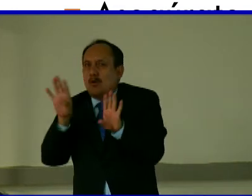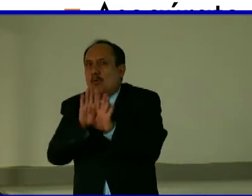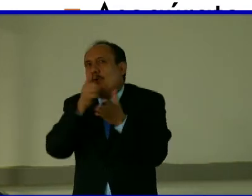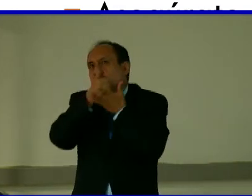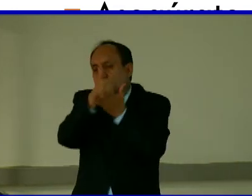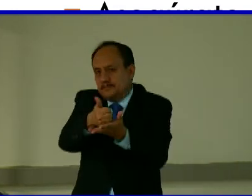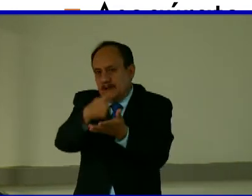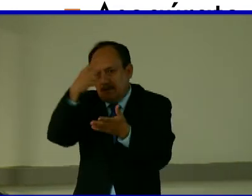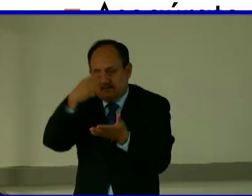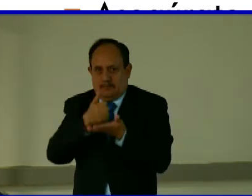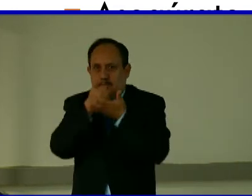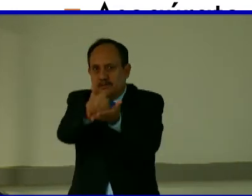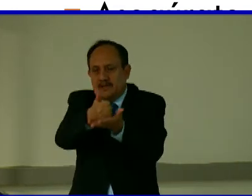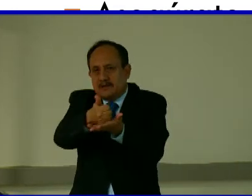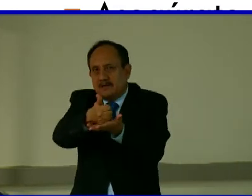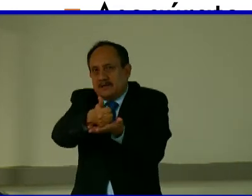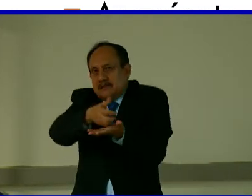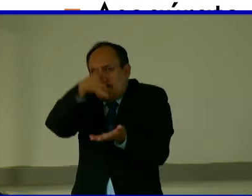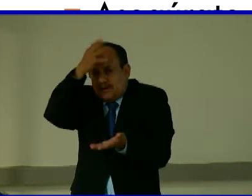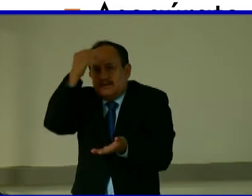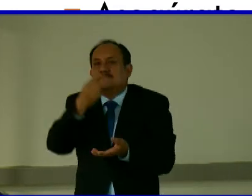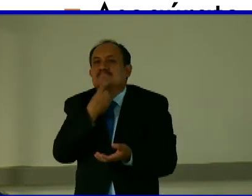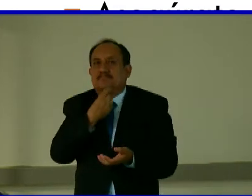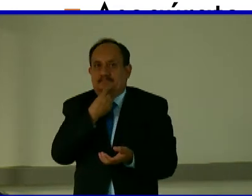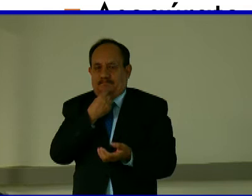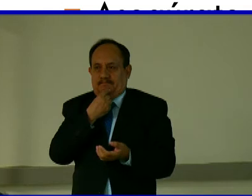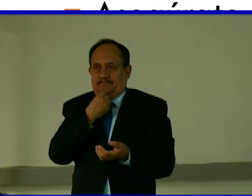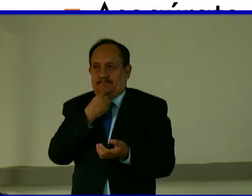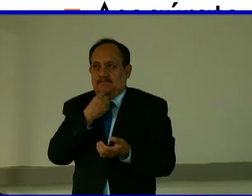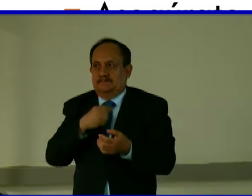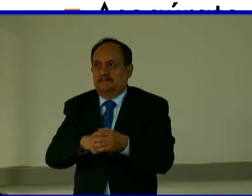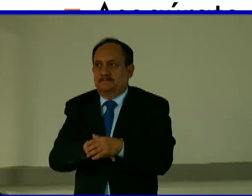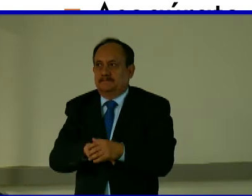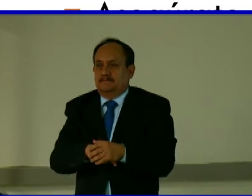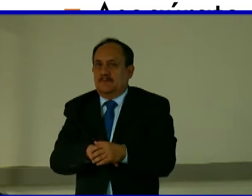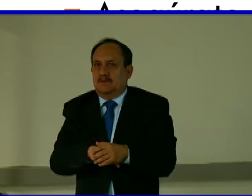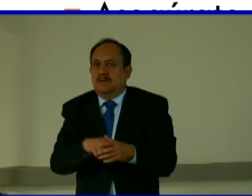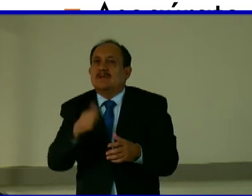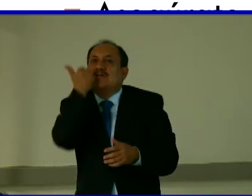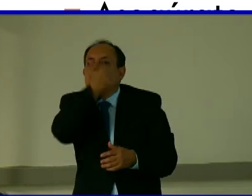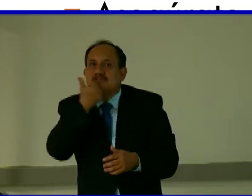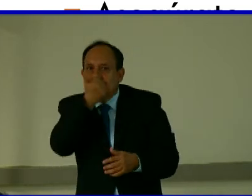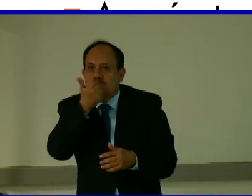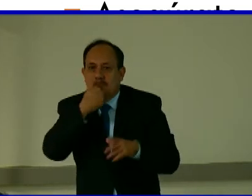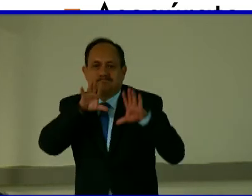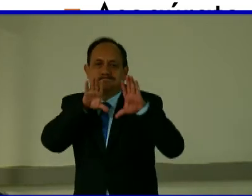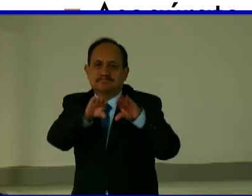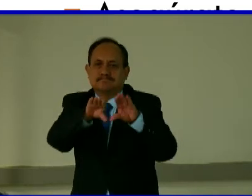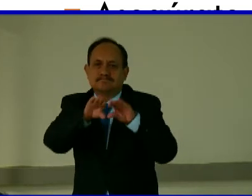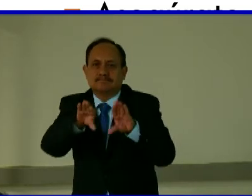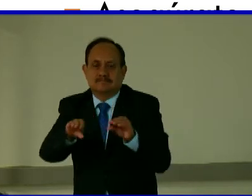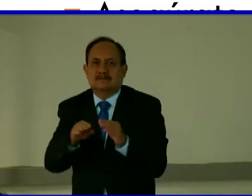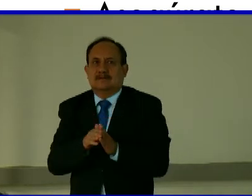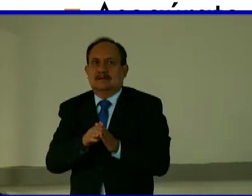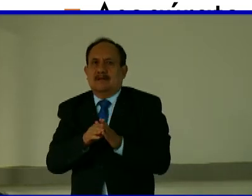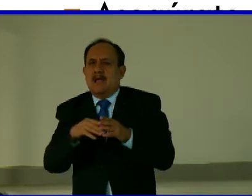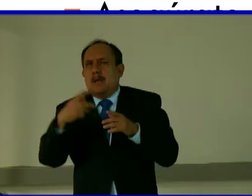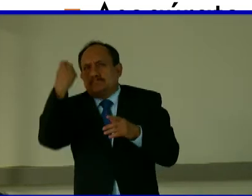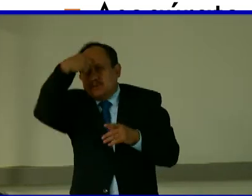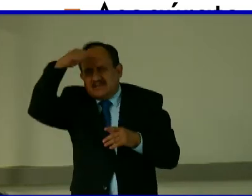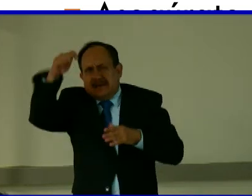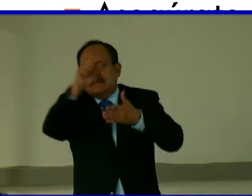podían facilitar el aprendizaje del estudiante, y donde a los estudiantes se les enseñaban las